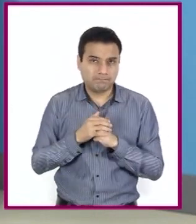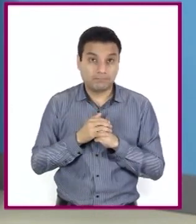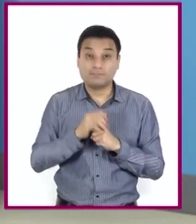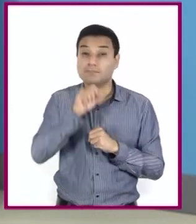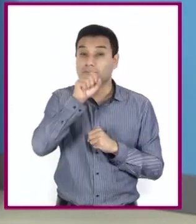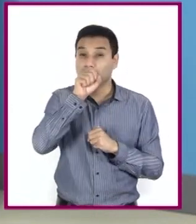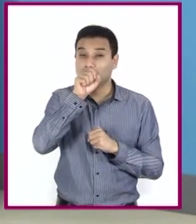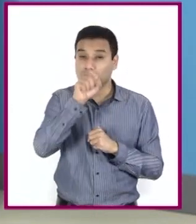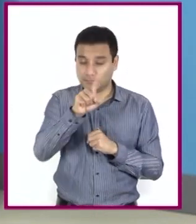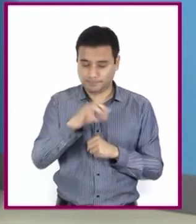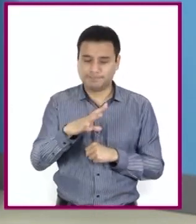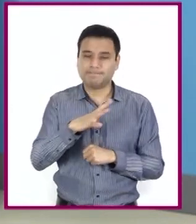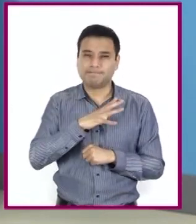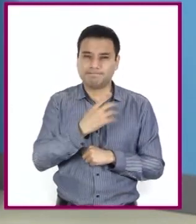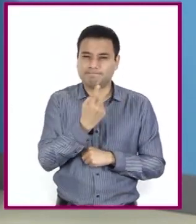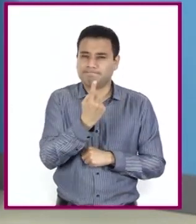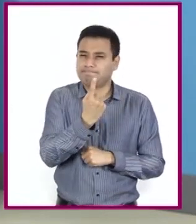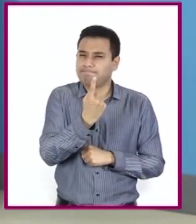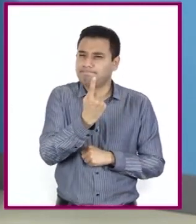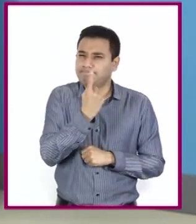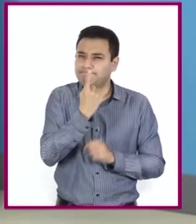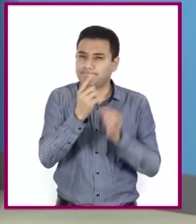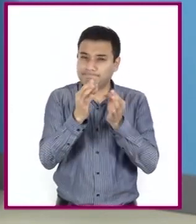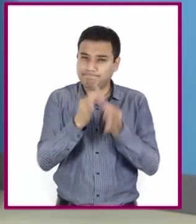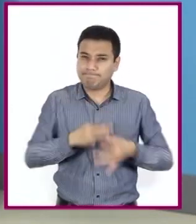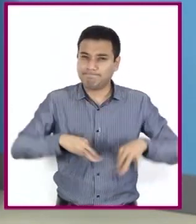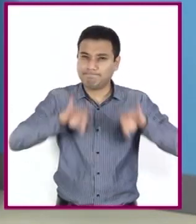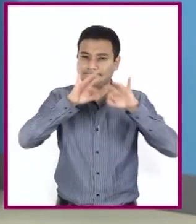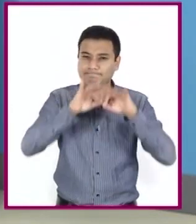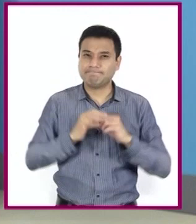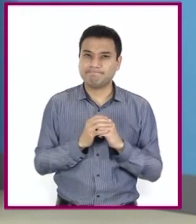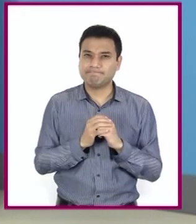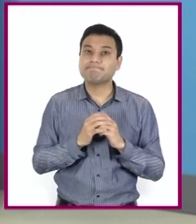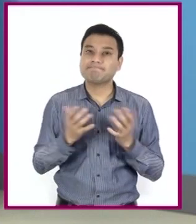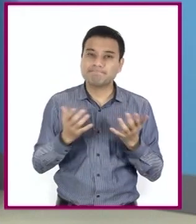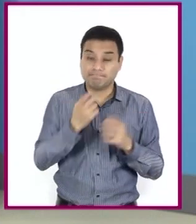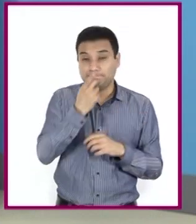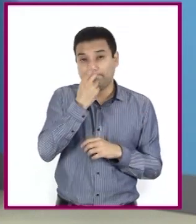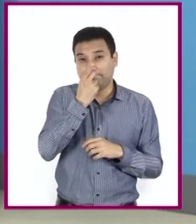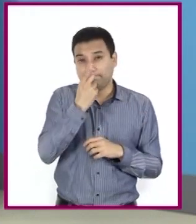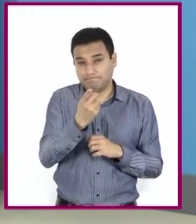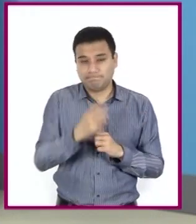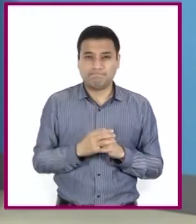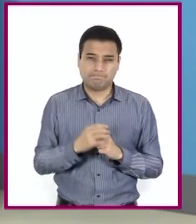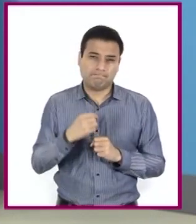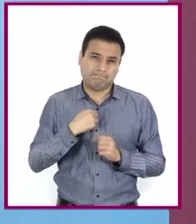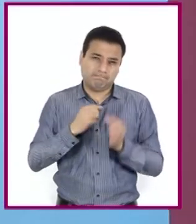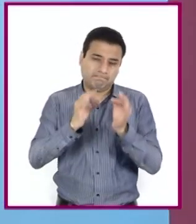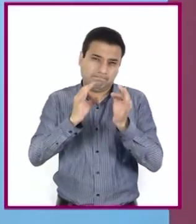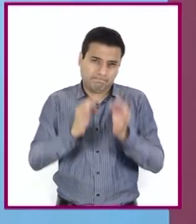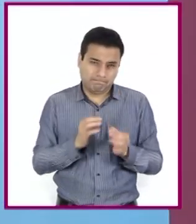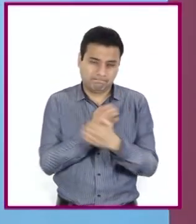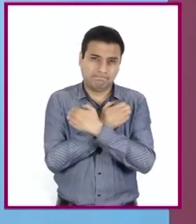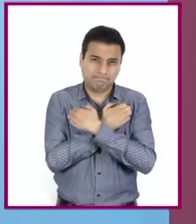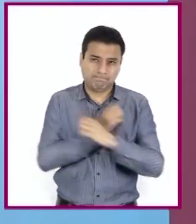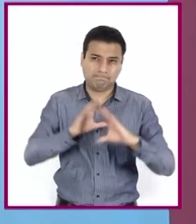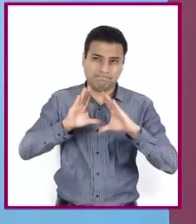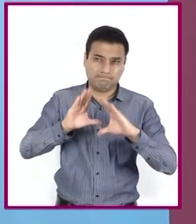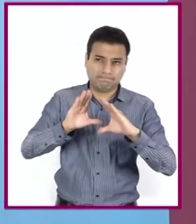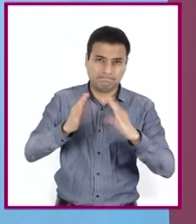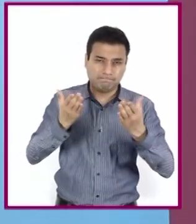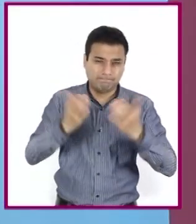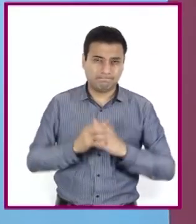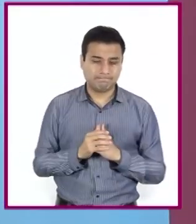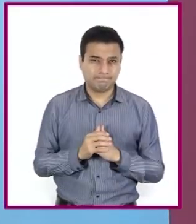de apoyo fundamental en la idea de la misión civilizadora. La etapa de la